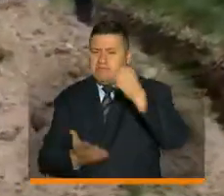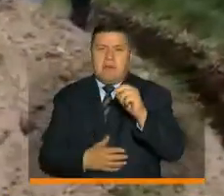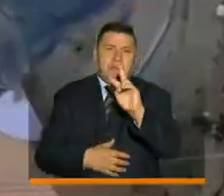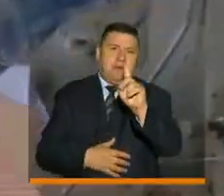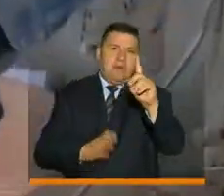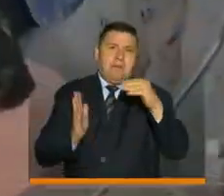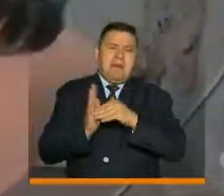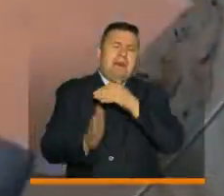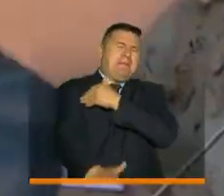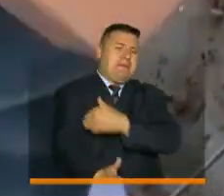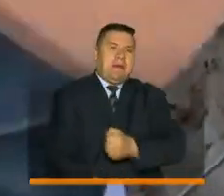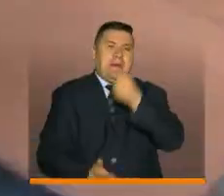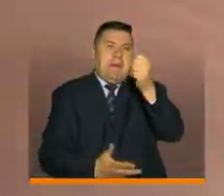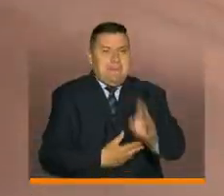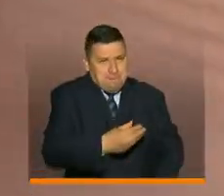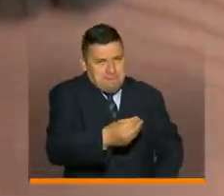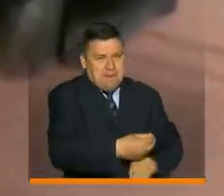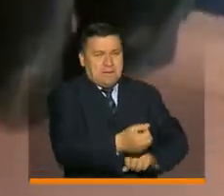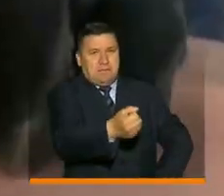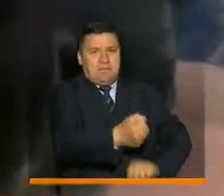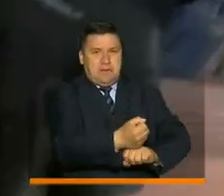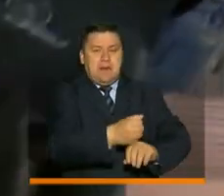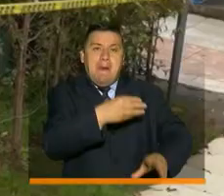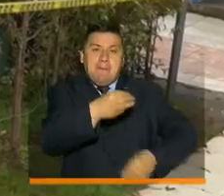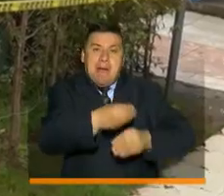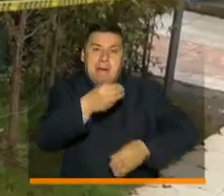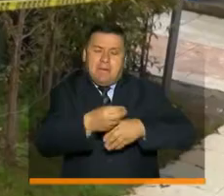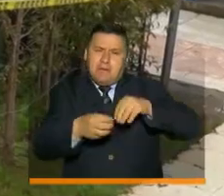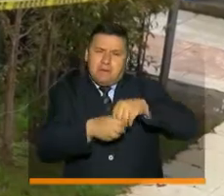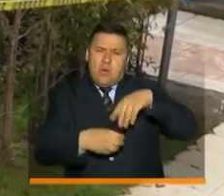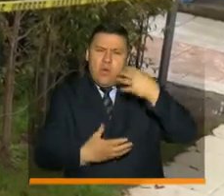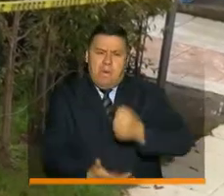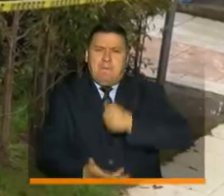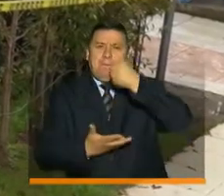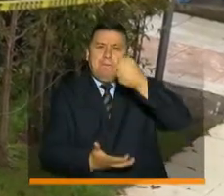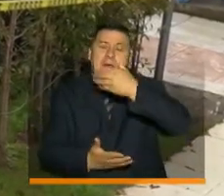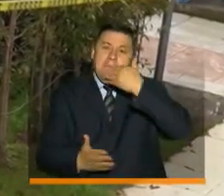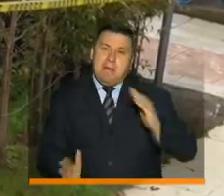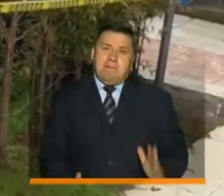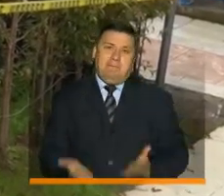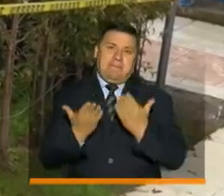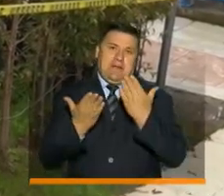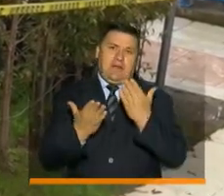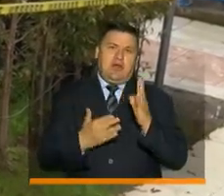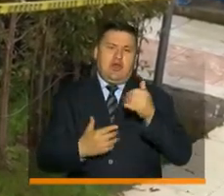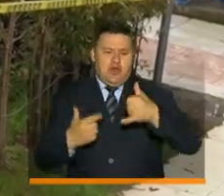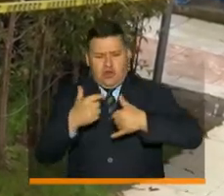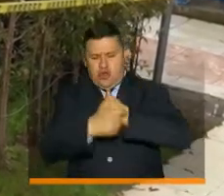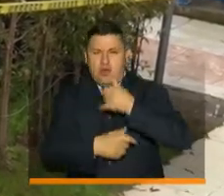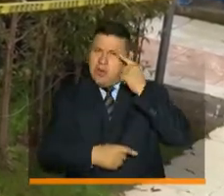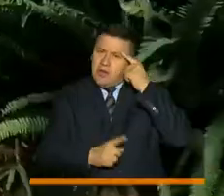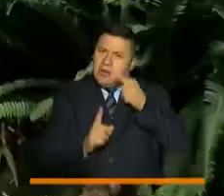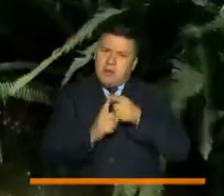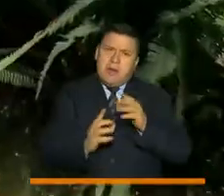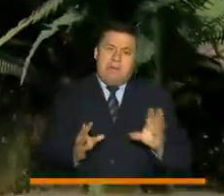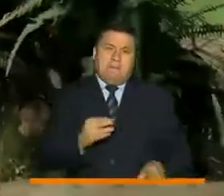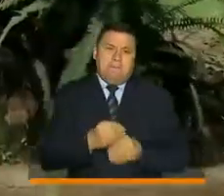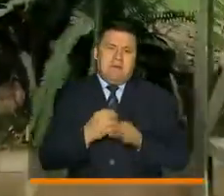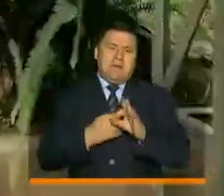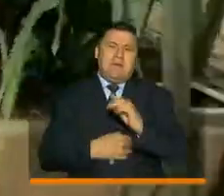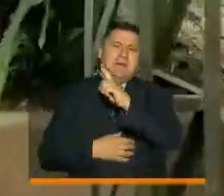21 mil millones de pesos adicionales para sumarse a esa gran bolsa de mejoramiento rurales en todo el país, para tener una gran suma